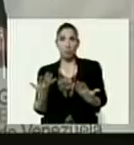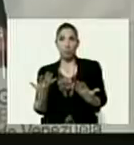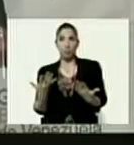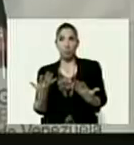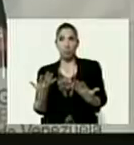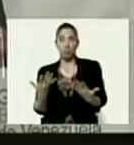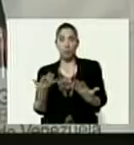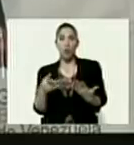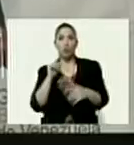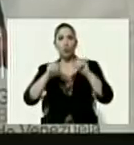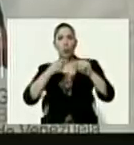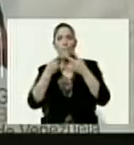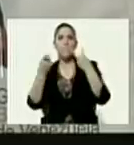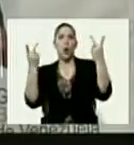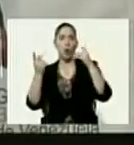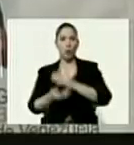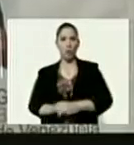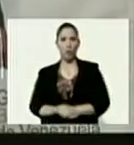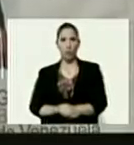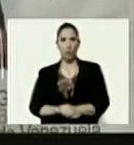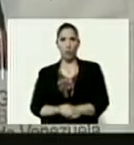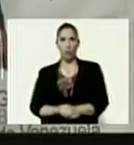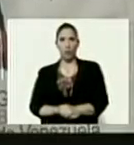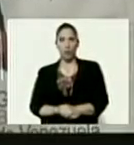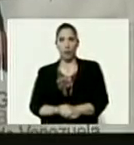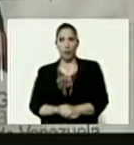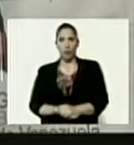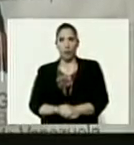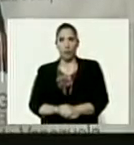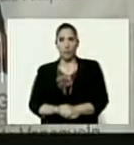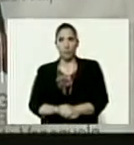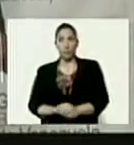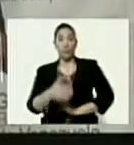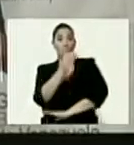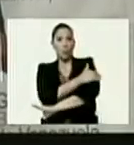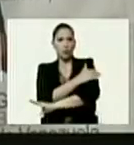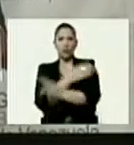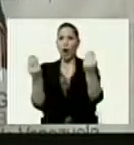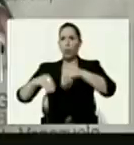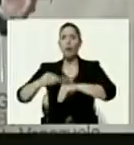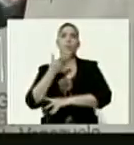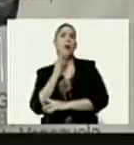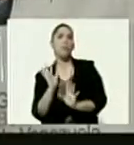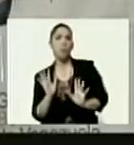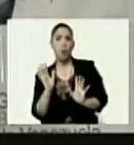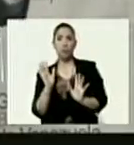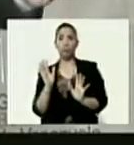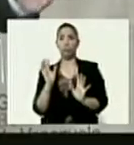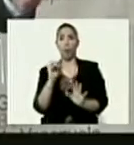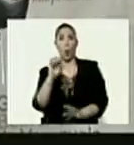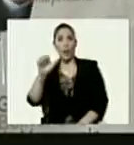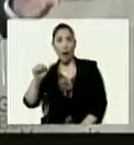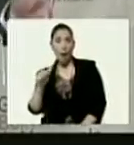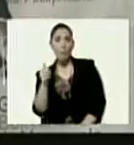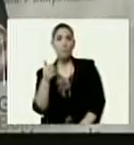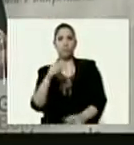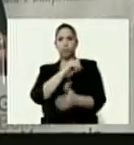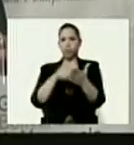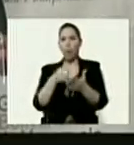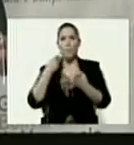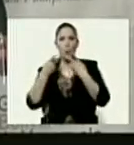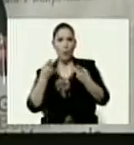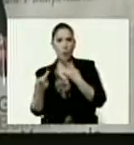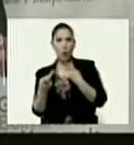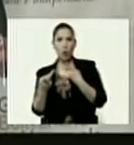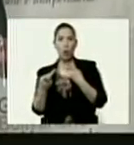Hubo un tuit, hubo un... Incluso la oposición está de acuerdo en que un organismo completamente politizado, que no es una